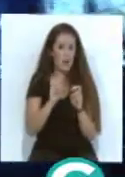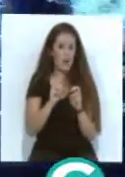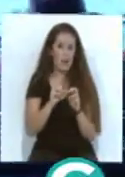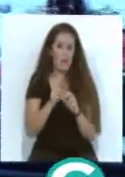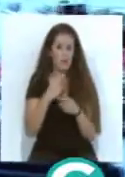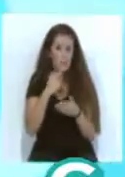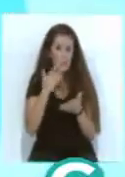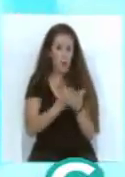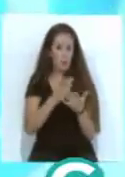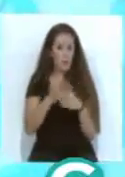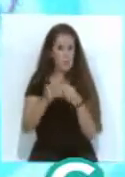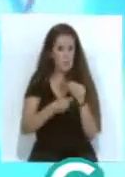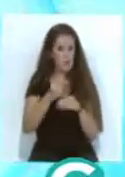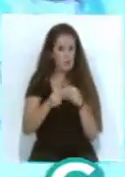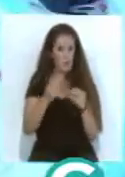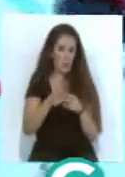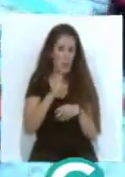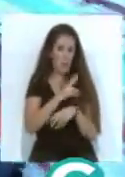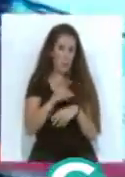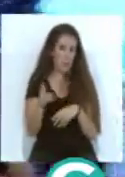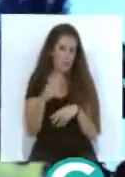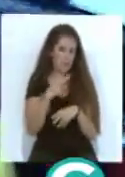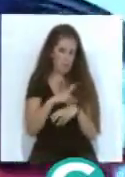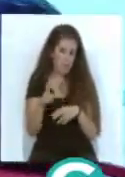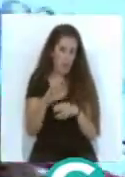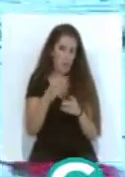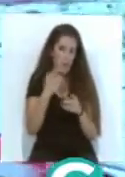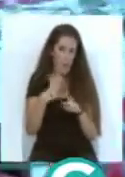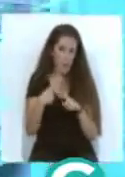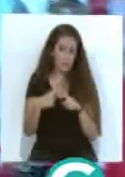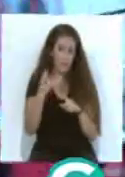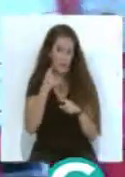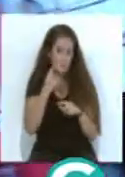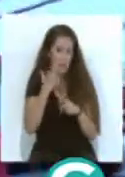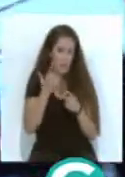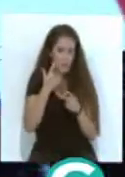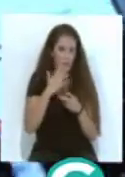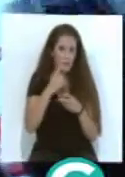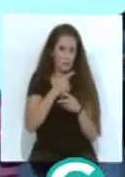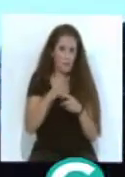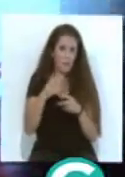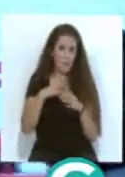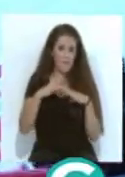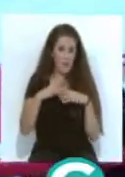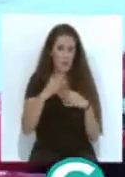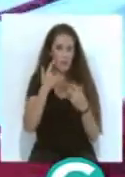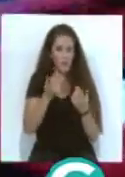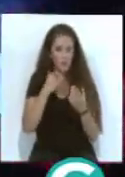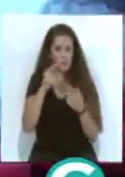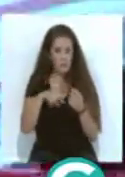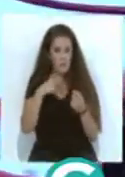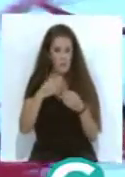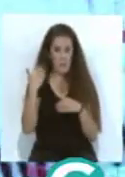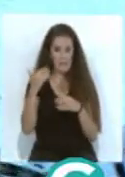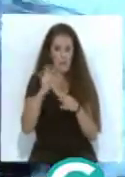esta propuesta que nos hemos hecho de recopilar lo que nos ha quedado pendiente durante el tiempo que hemos estado de vacaciones, lo teníamos previsto para